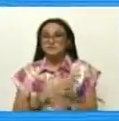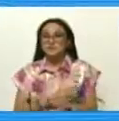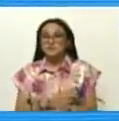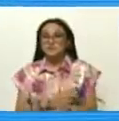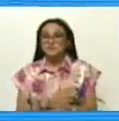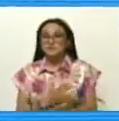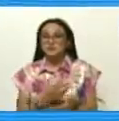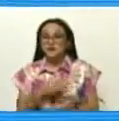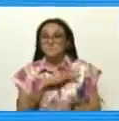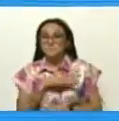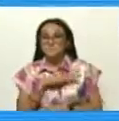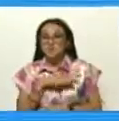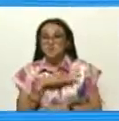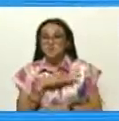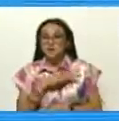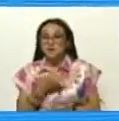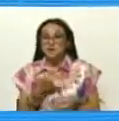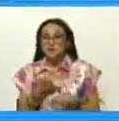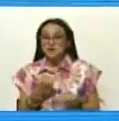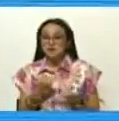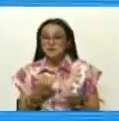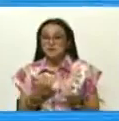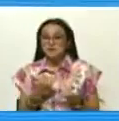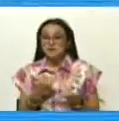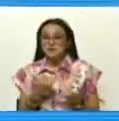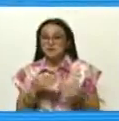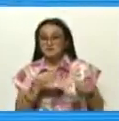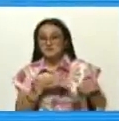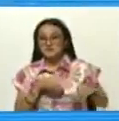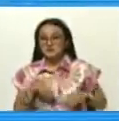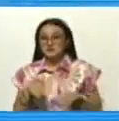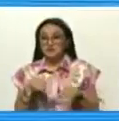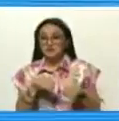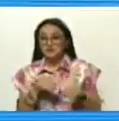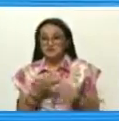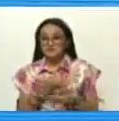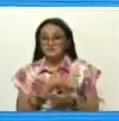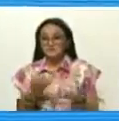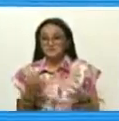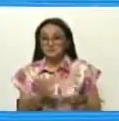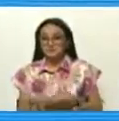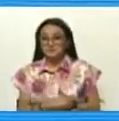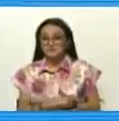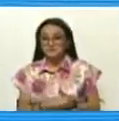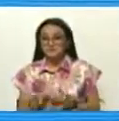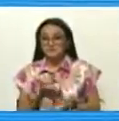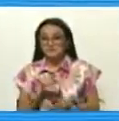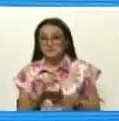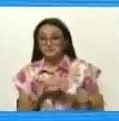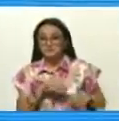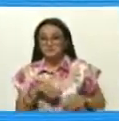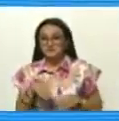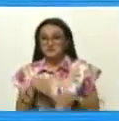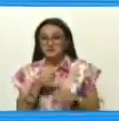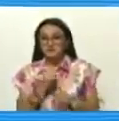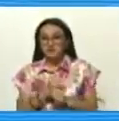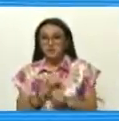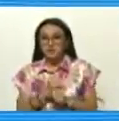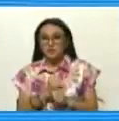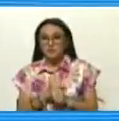sube la moral. Que estén aquí en esta sede es extraordinario, porque esta sede es obra del